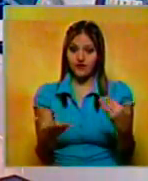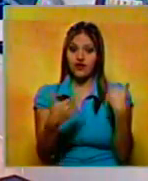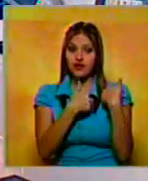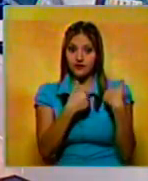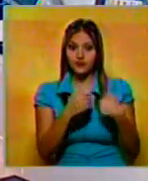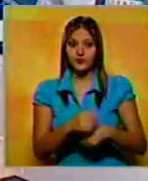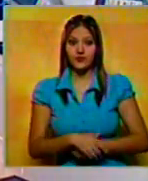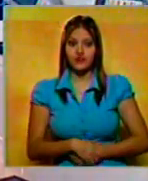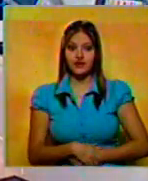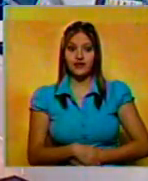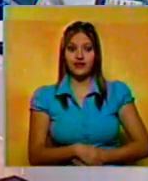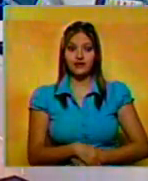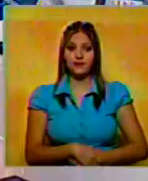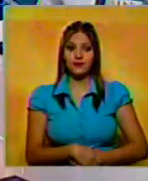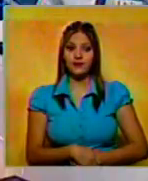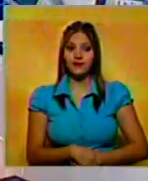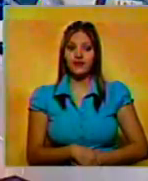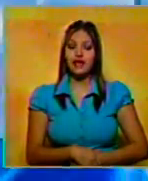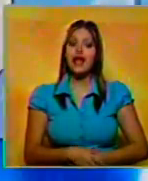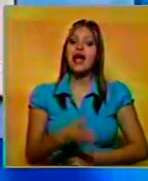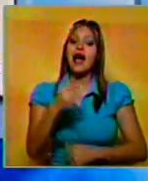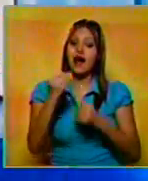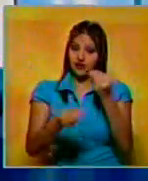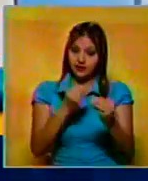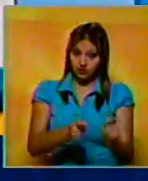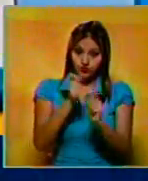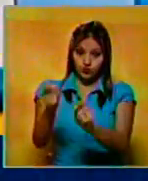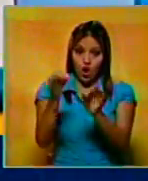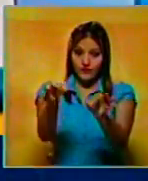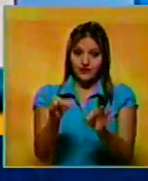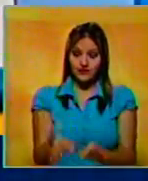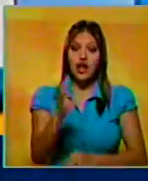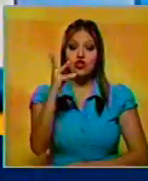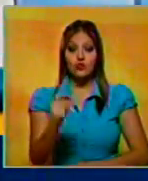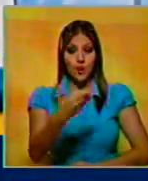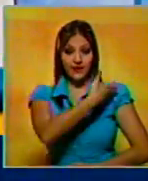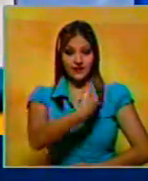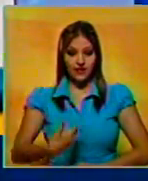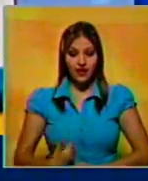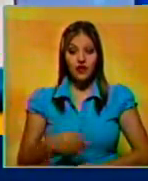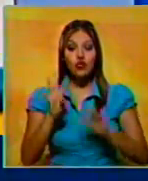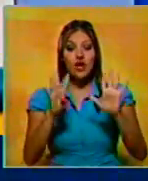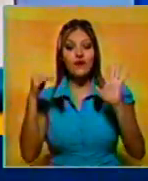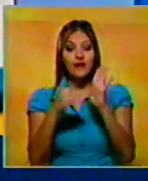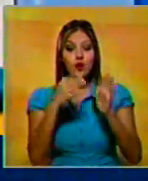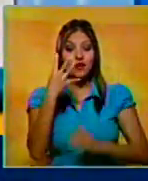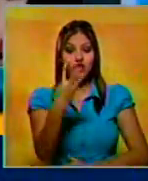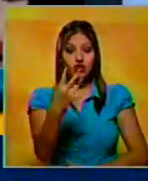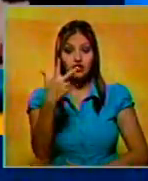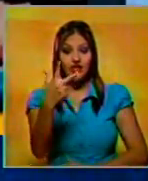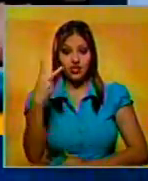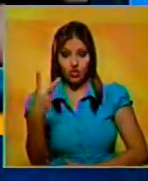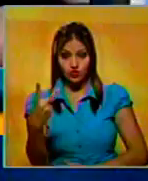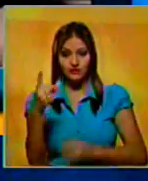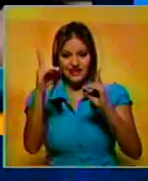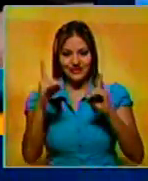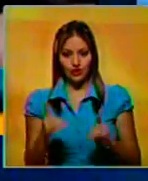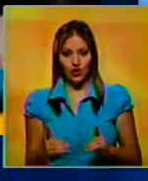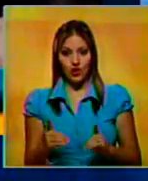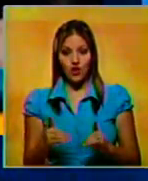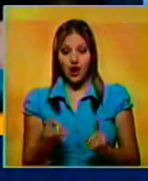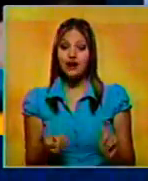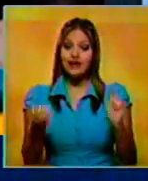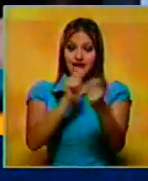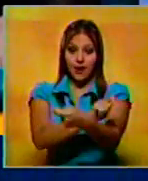de administración de Divisas kibi el nombramiento fue publicado en el decreto presidencial número 9432 tobar